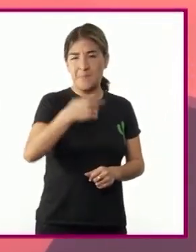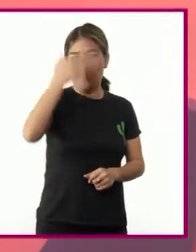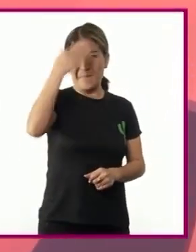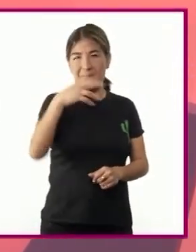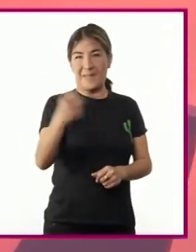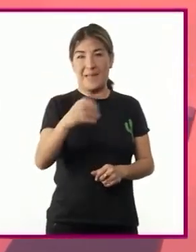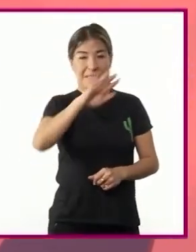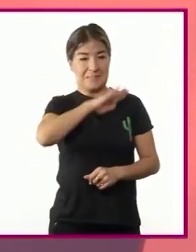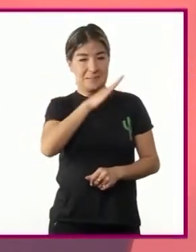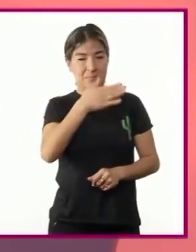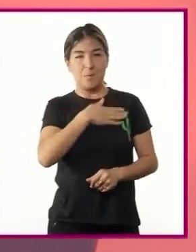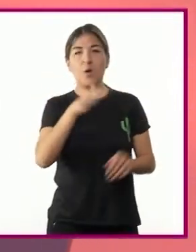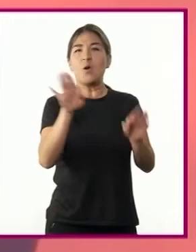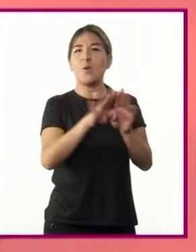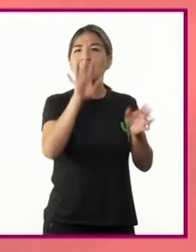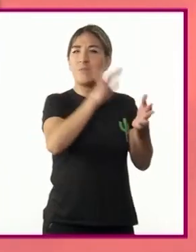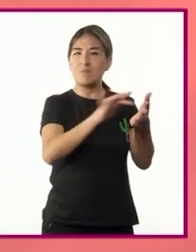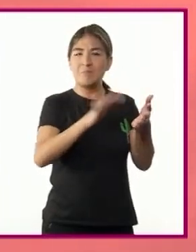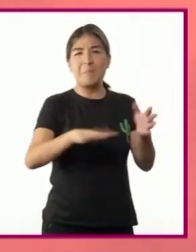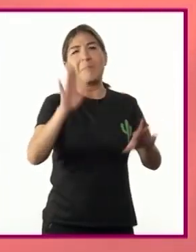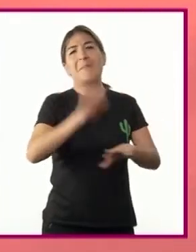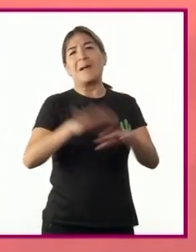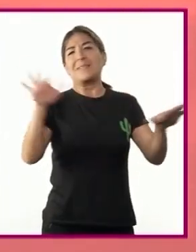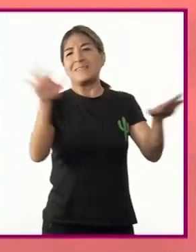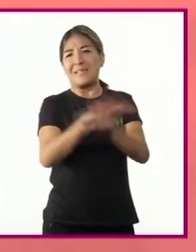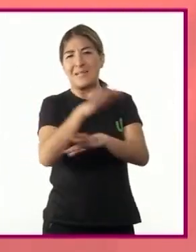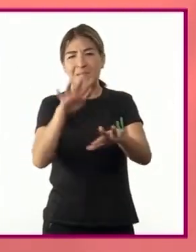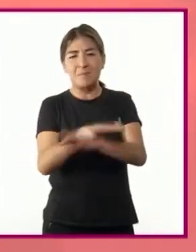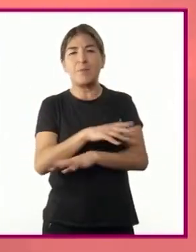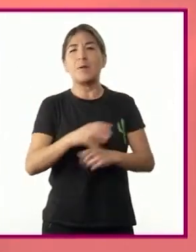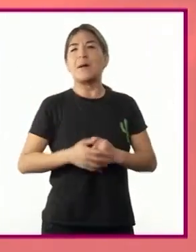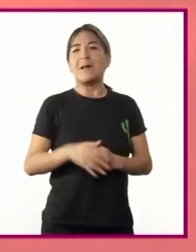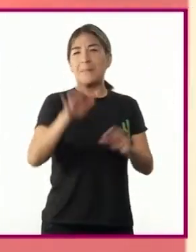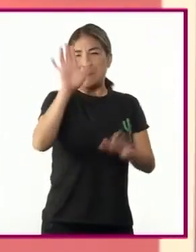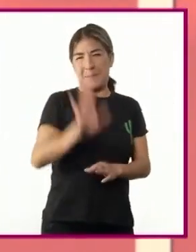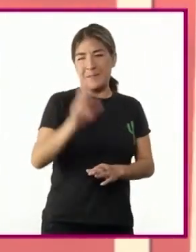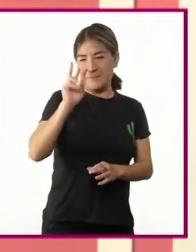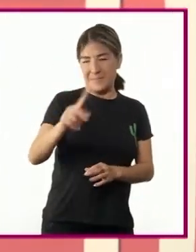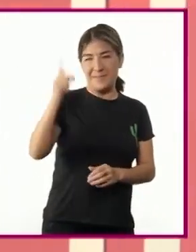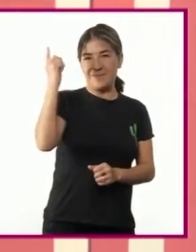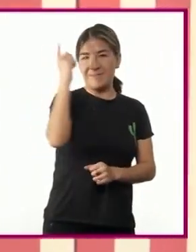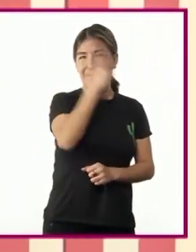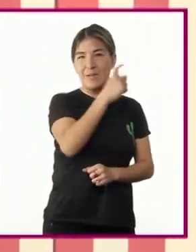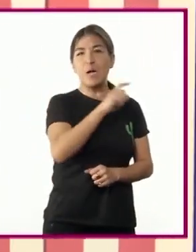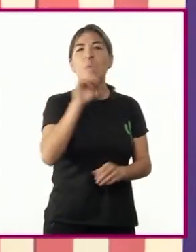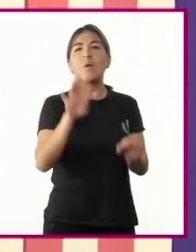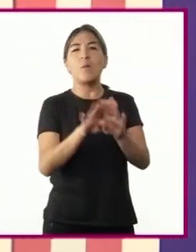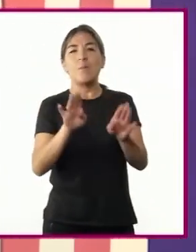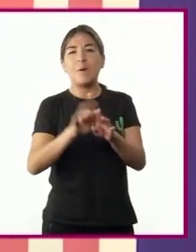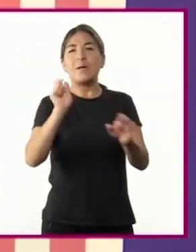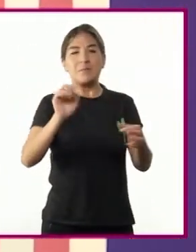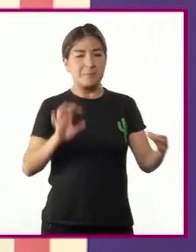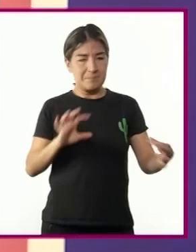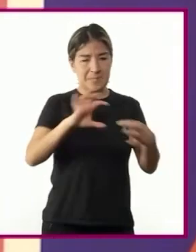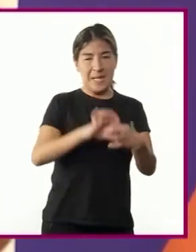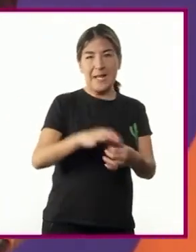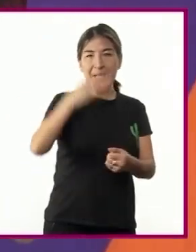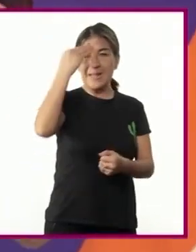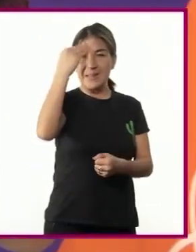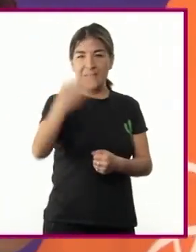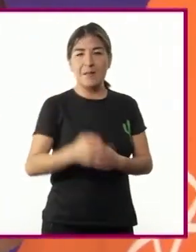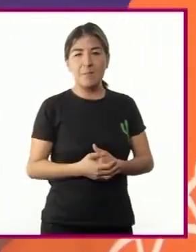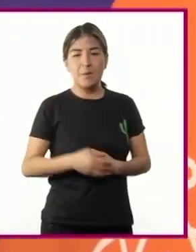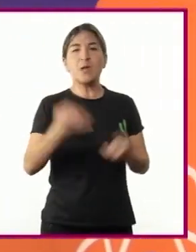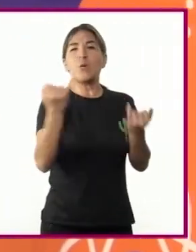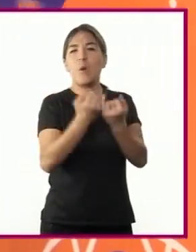español tiene múltiples conjugaciones. De pronto parece algo muy complejo esto de ver la relación de los tiempos. Además,